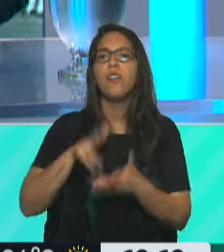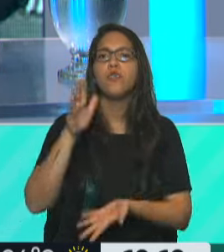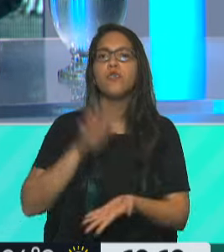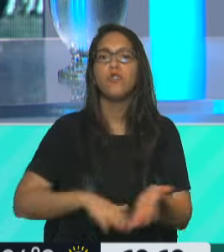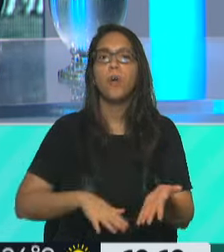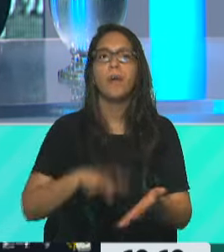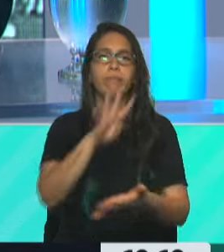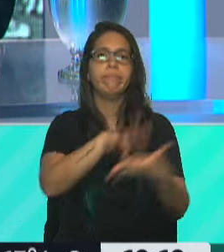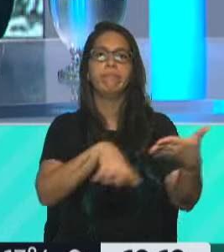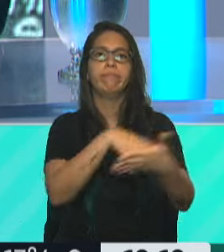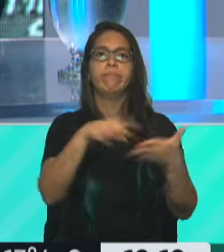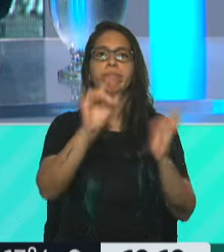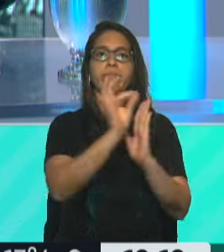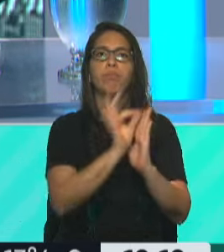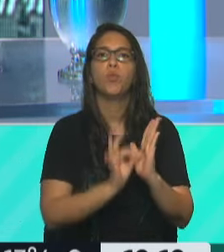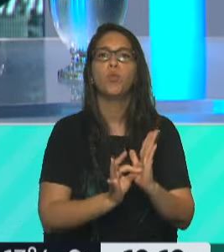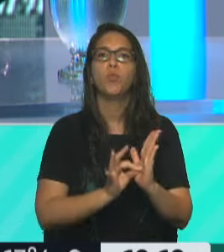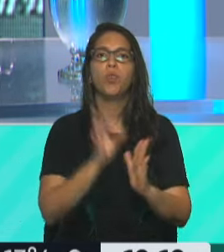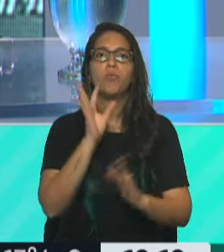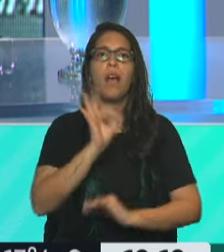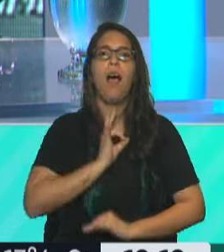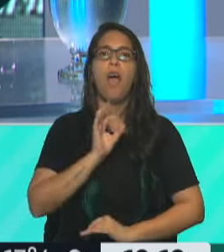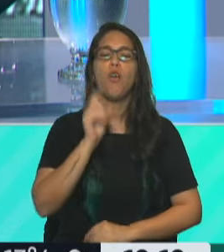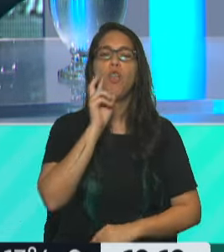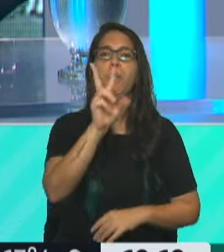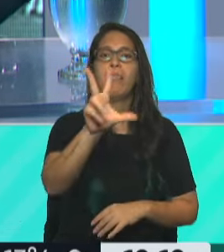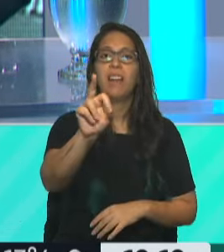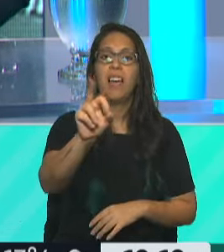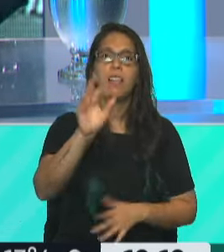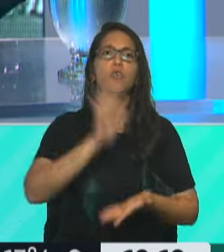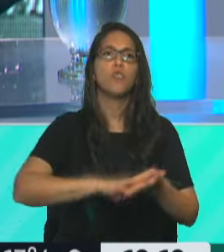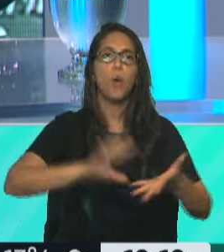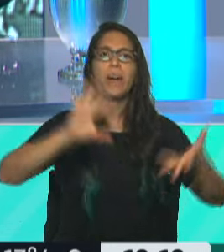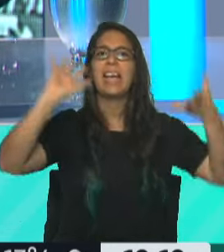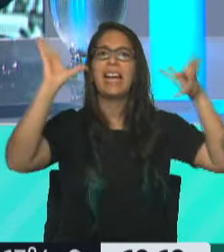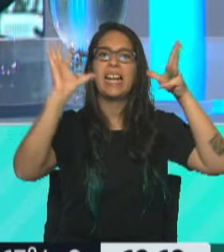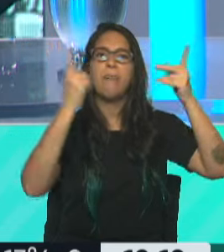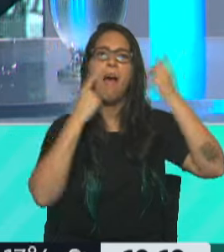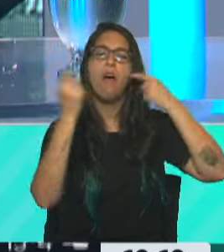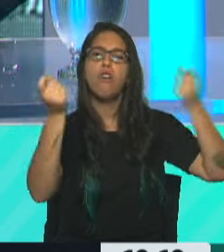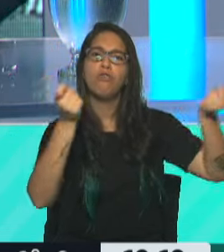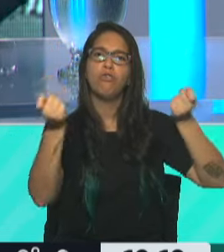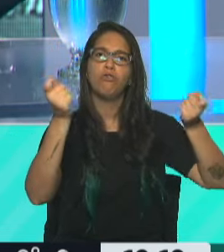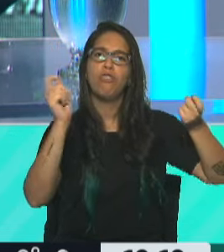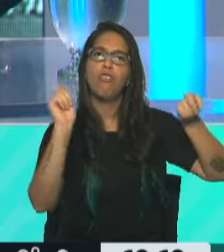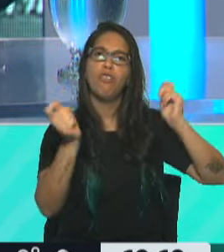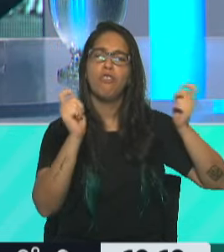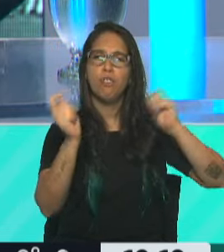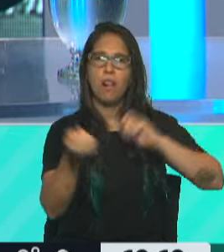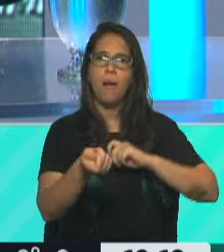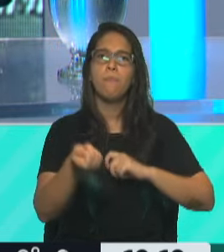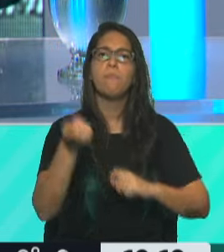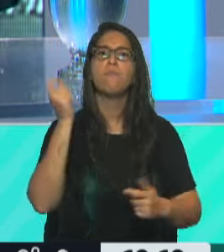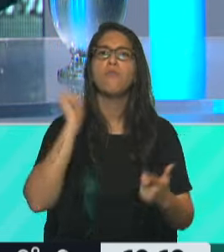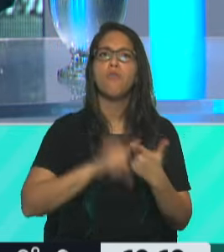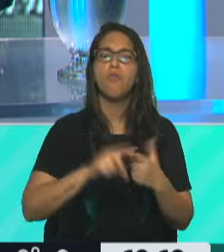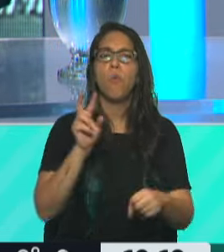2030 que está referido al el control climático a todo lo que tiene que ver con la